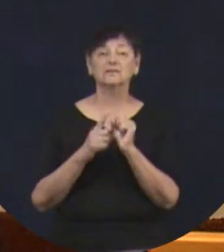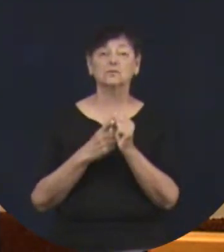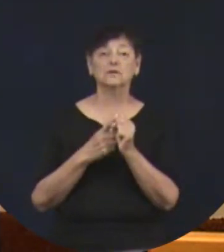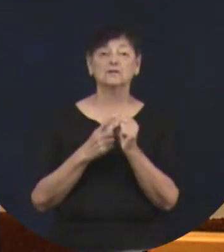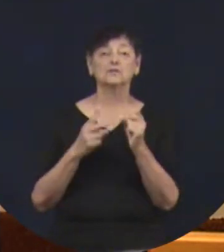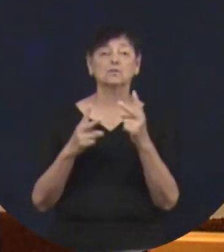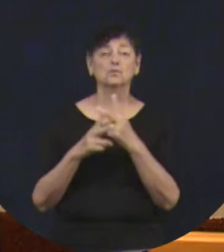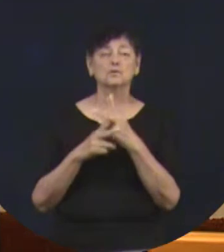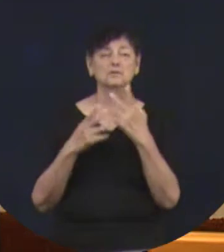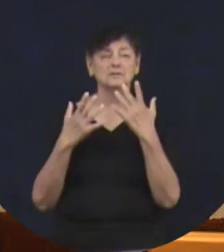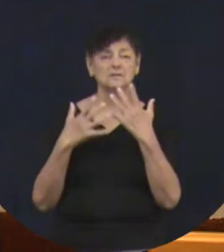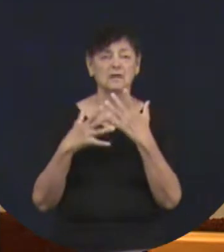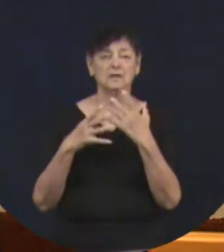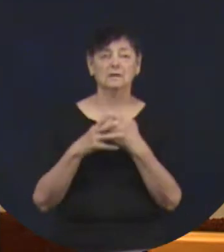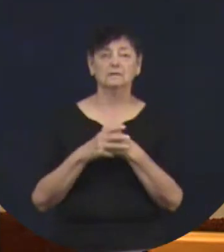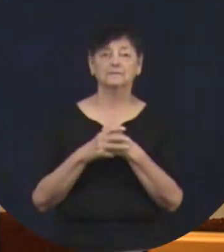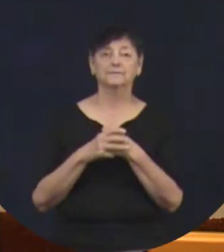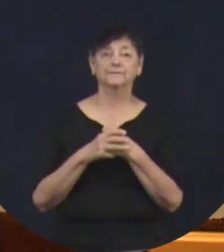más triste.